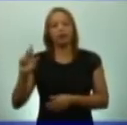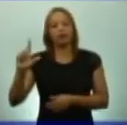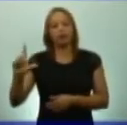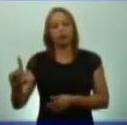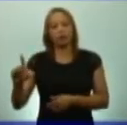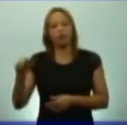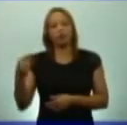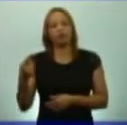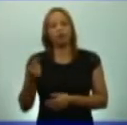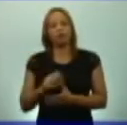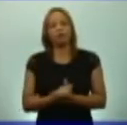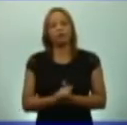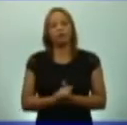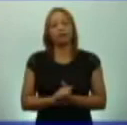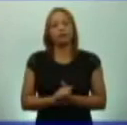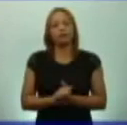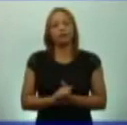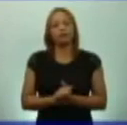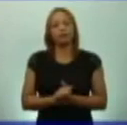canciller de la dignidad.